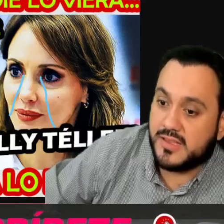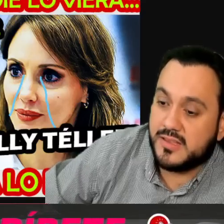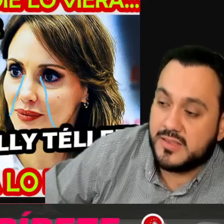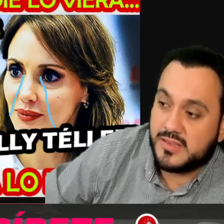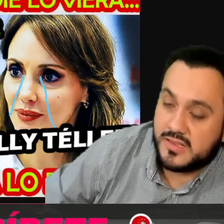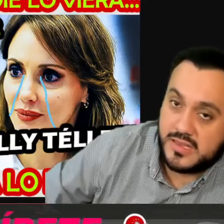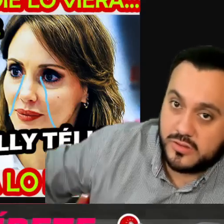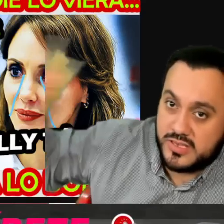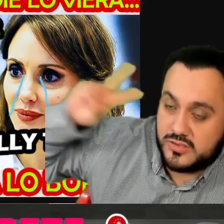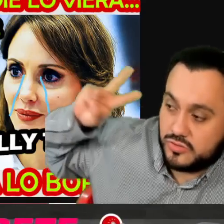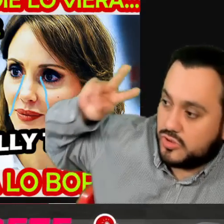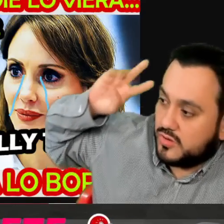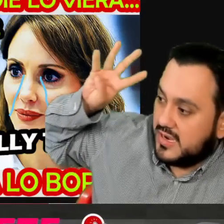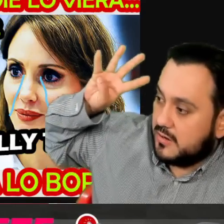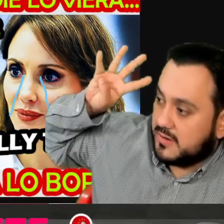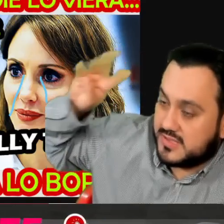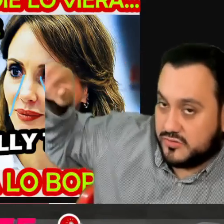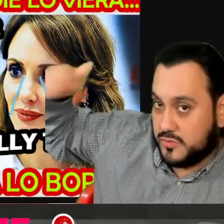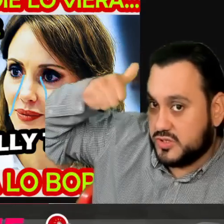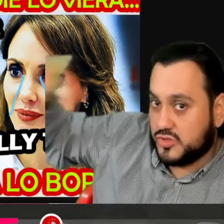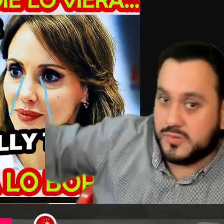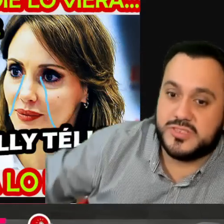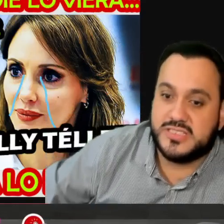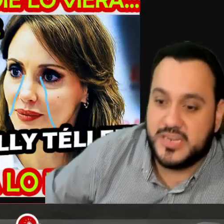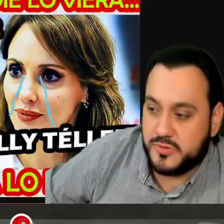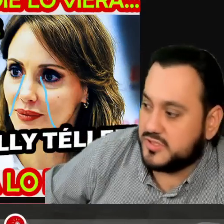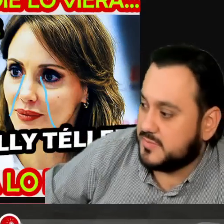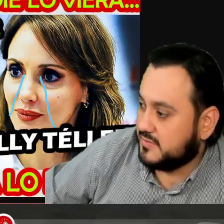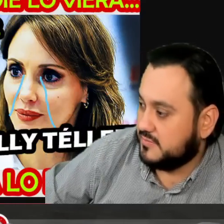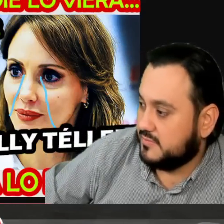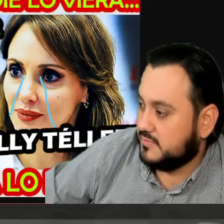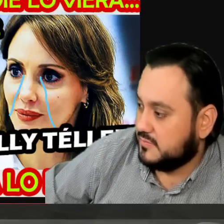recuerden que todo tiene solución en la 4 transformación nos vemos hasta la próxima